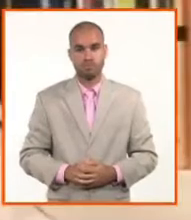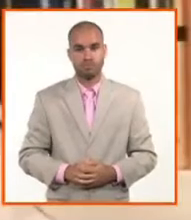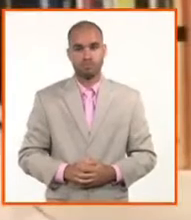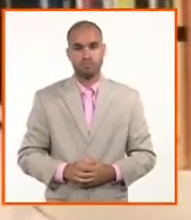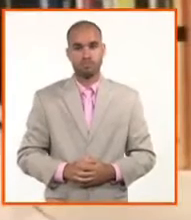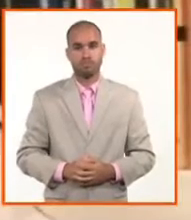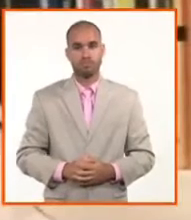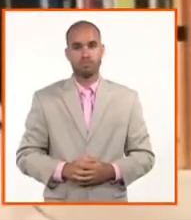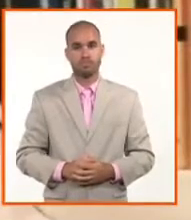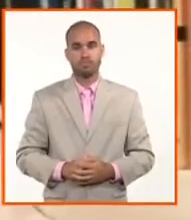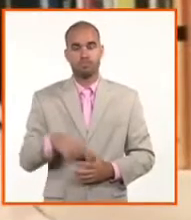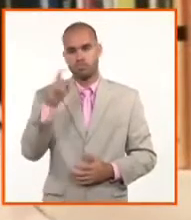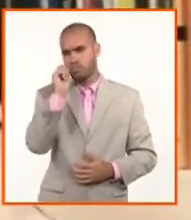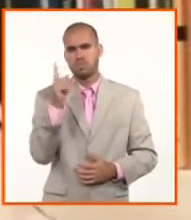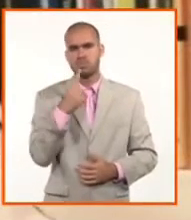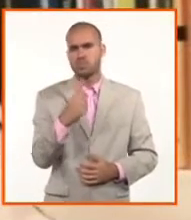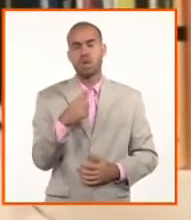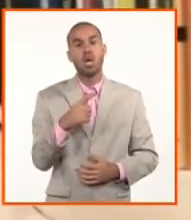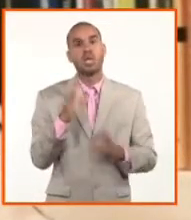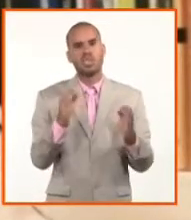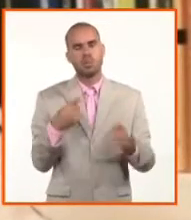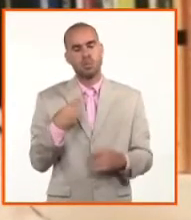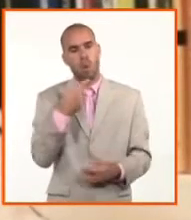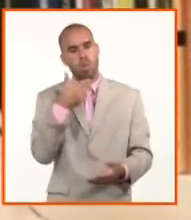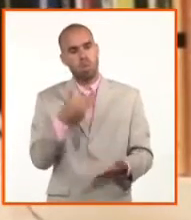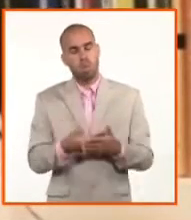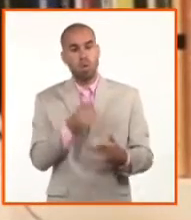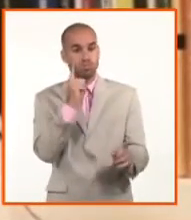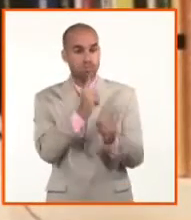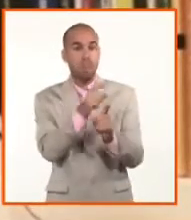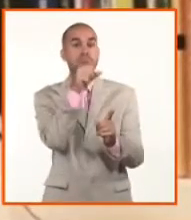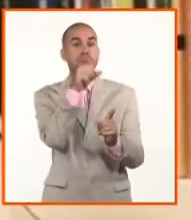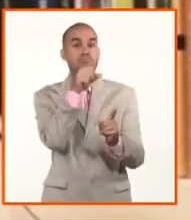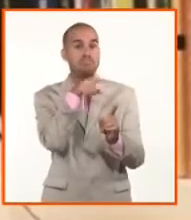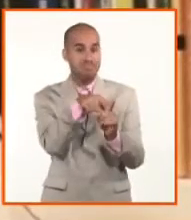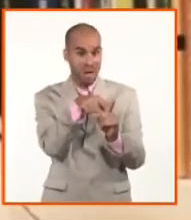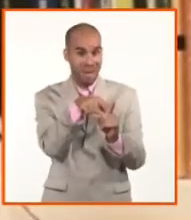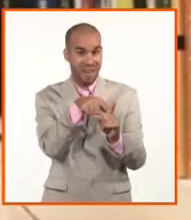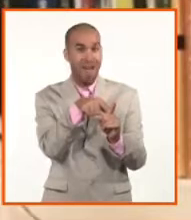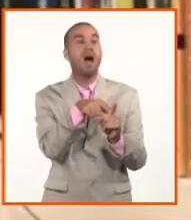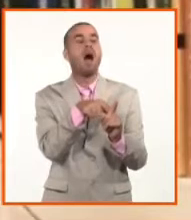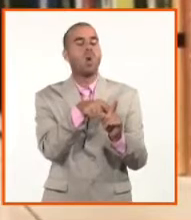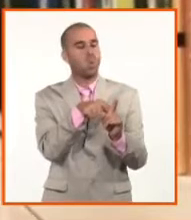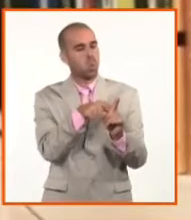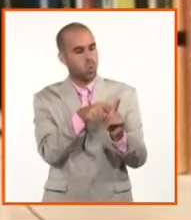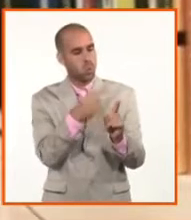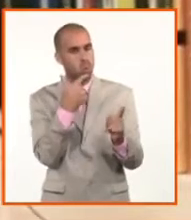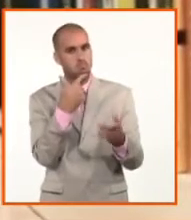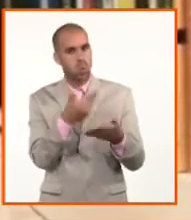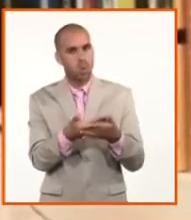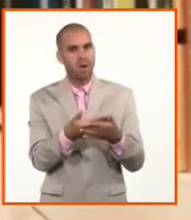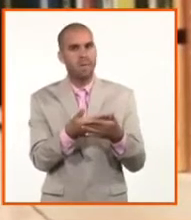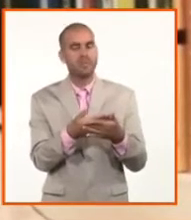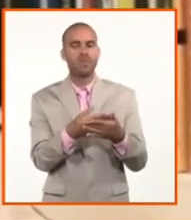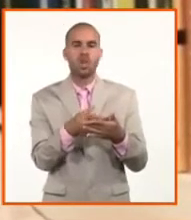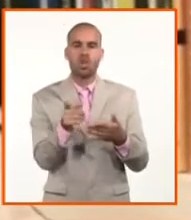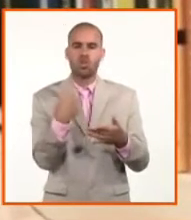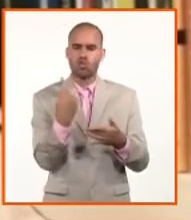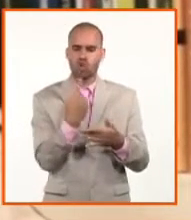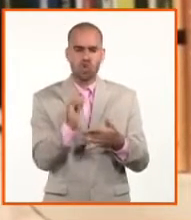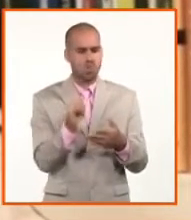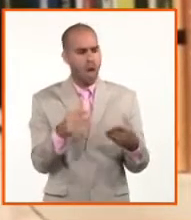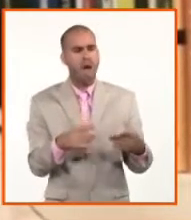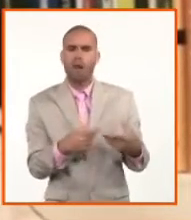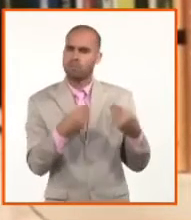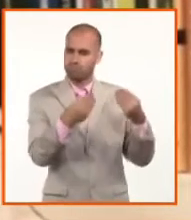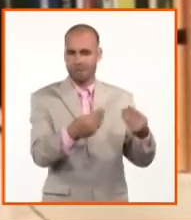Siempre me impactó un momento que nos encontramos con Esther. Yo creo que fue cuando le entregamos el maestro de juventud a Esther, que a